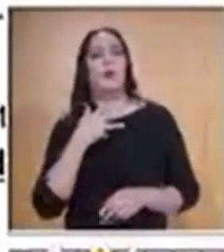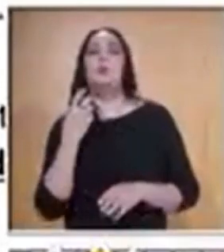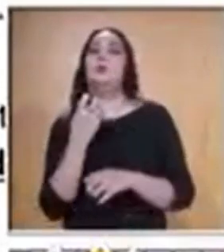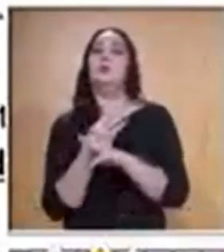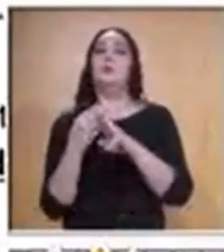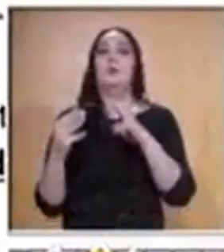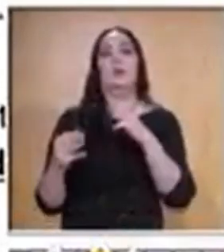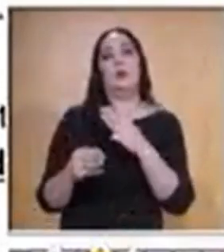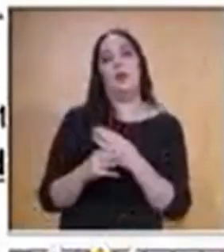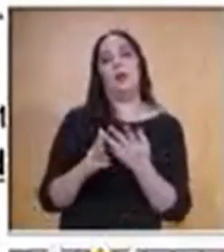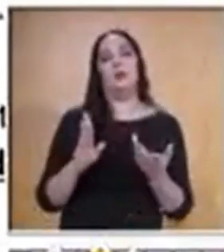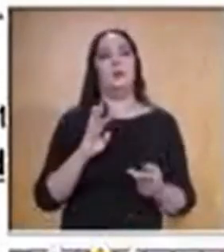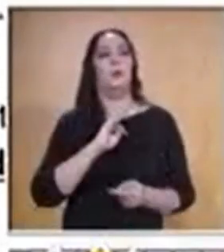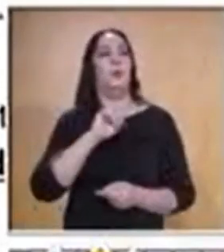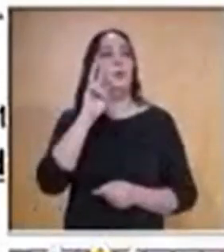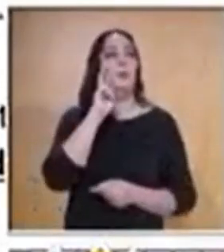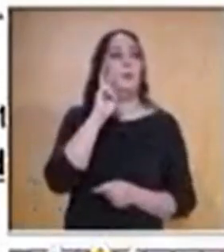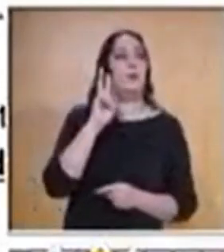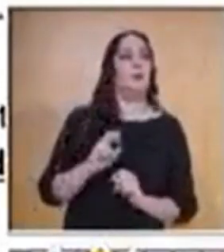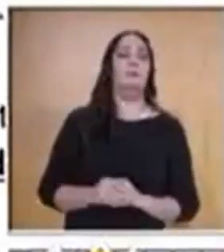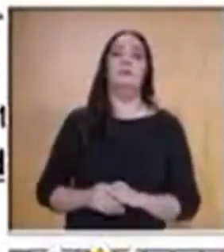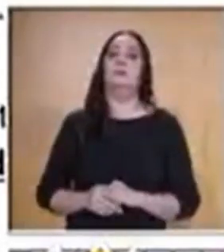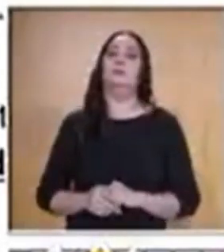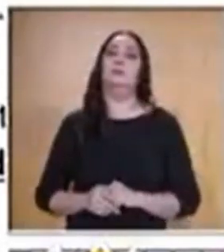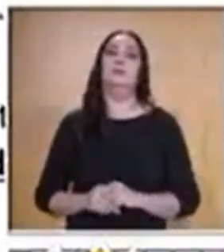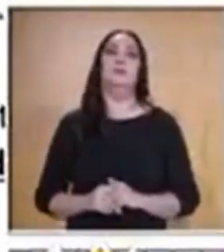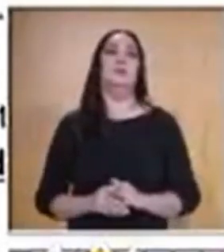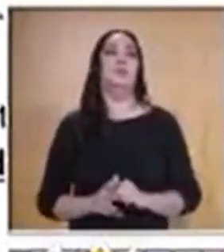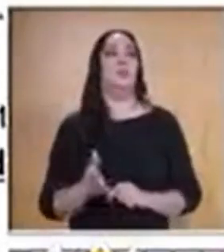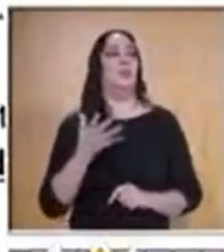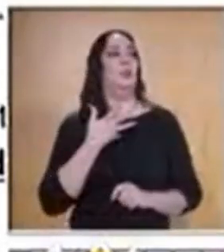materiales. Como pueden ver en casa, miren.